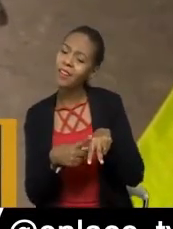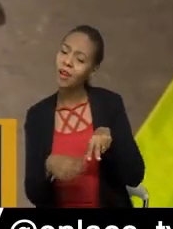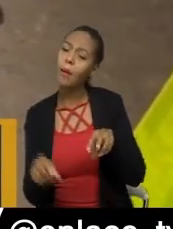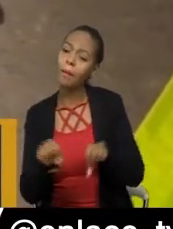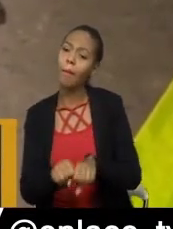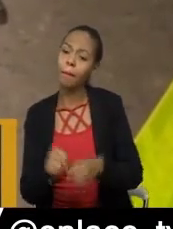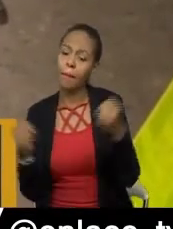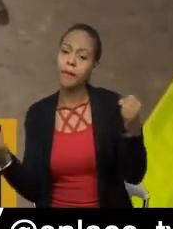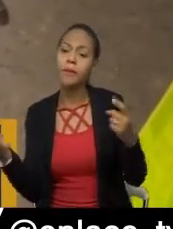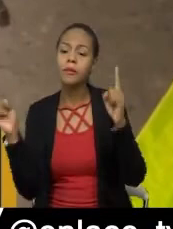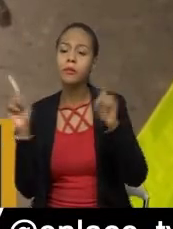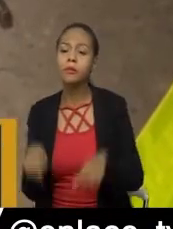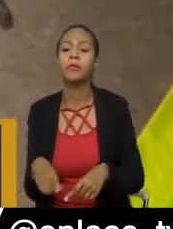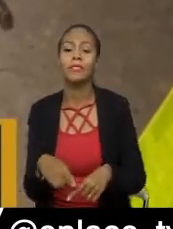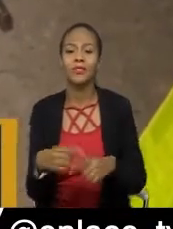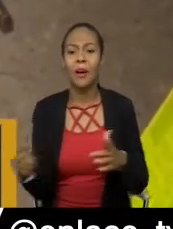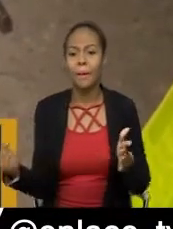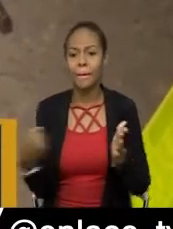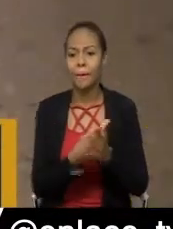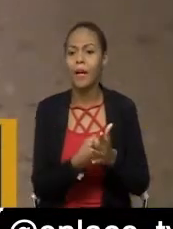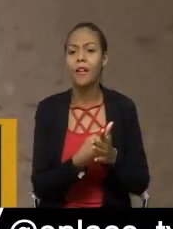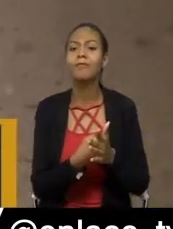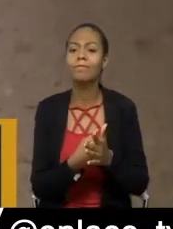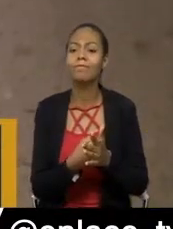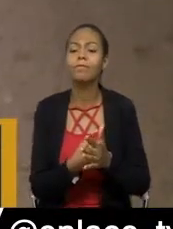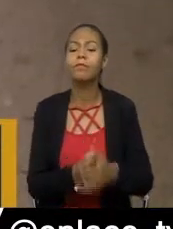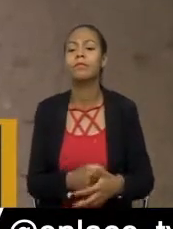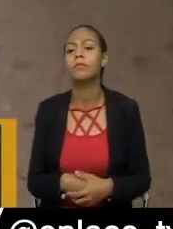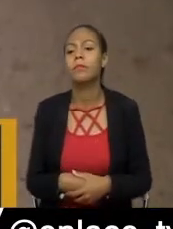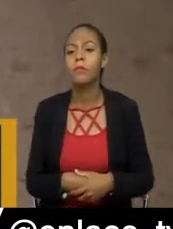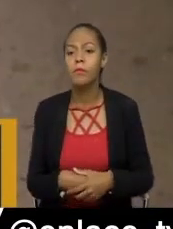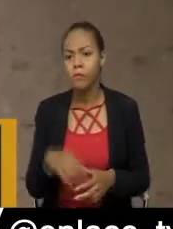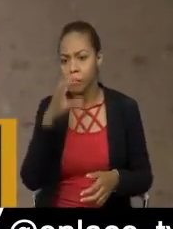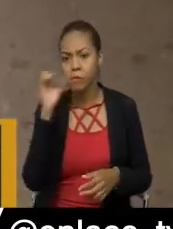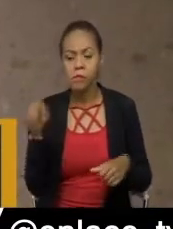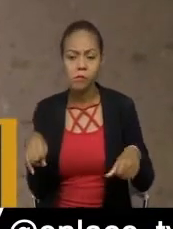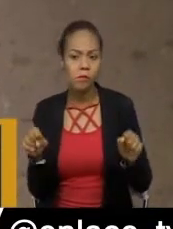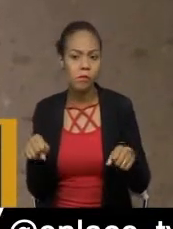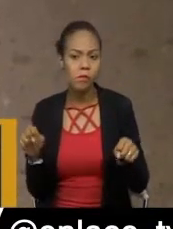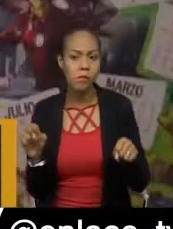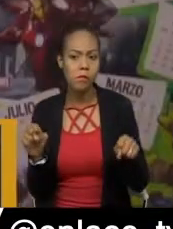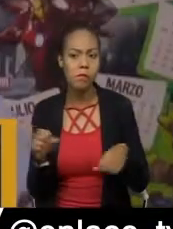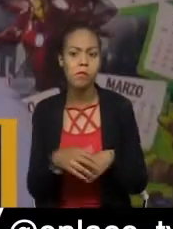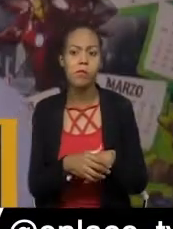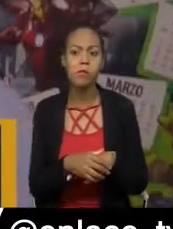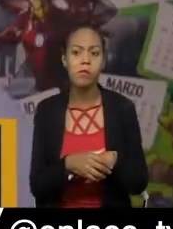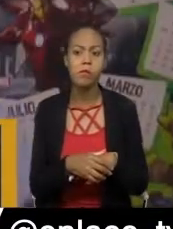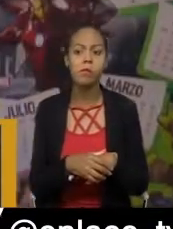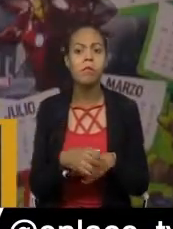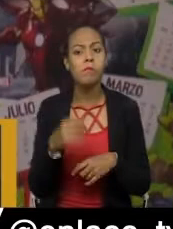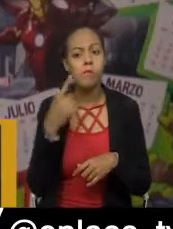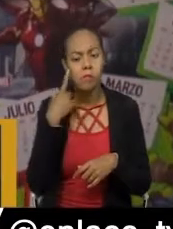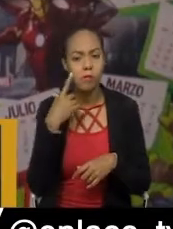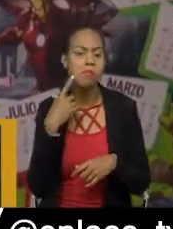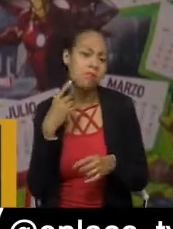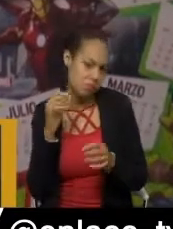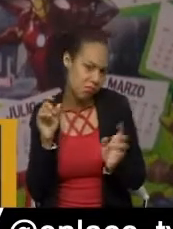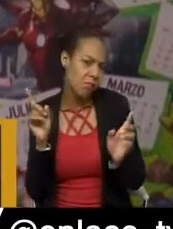miembro inferior derecho, es por donde lo impacta la motocicleta. Y el señor de la motocicleta, son posibles lesiones, pero